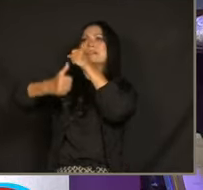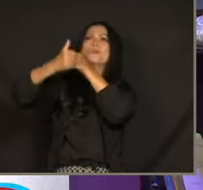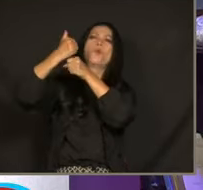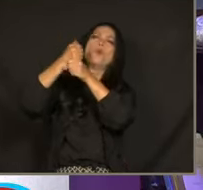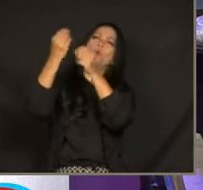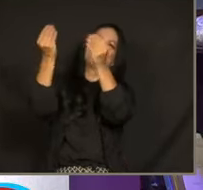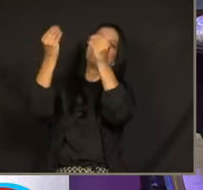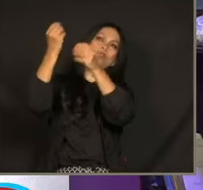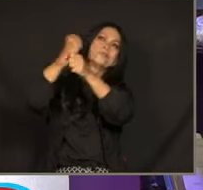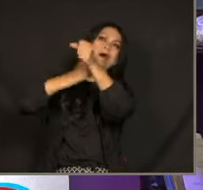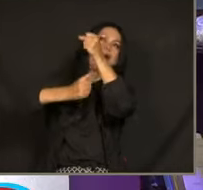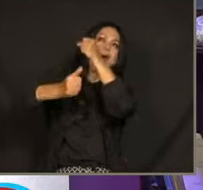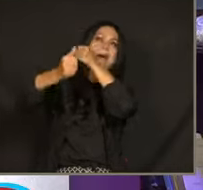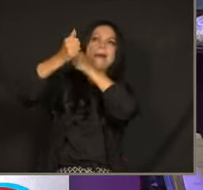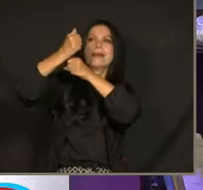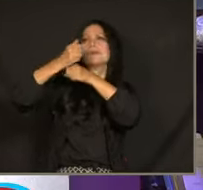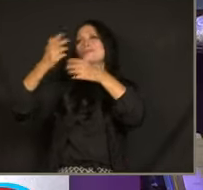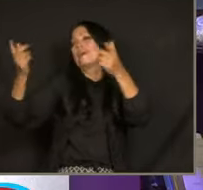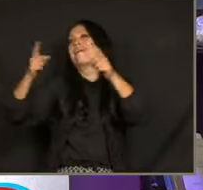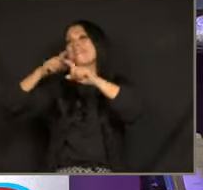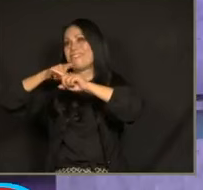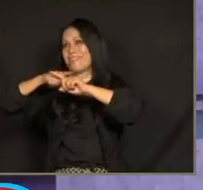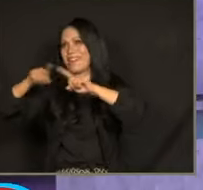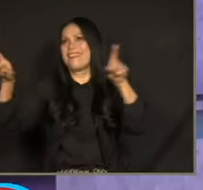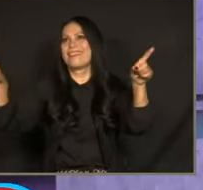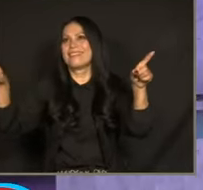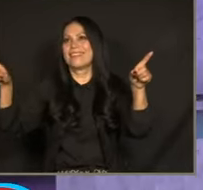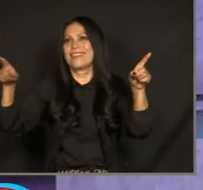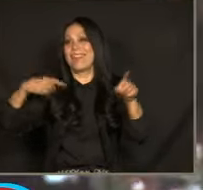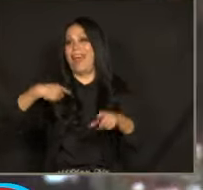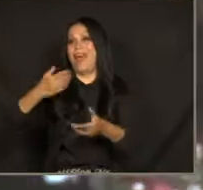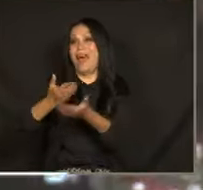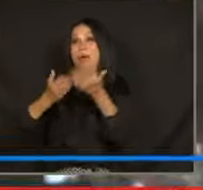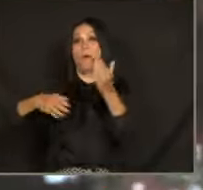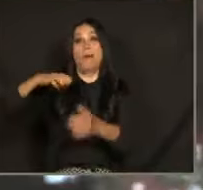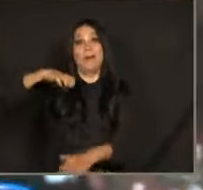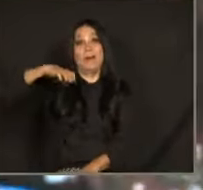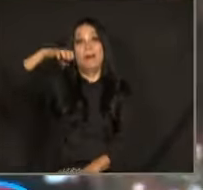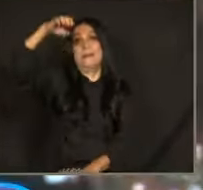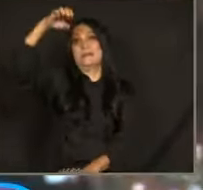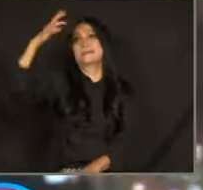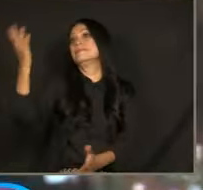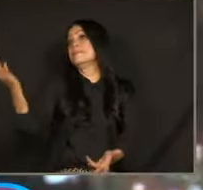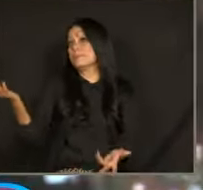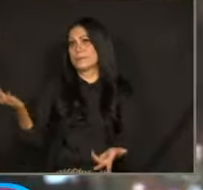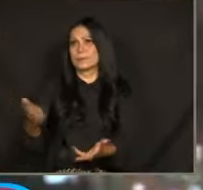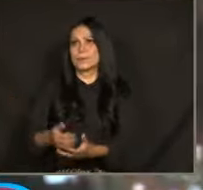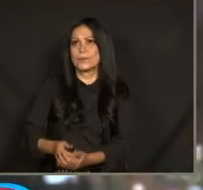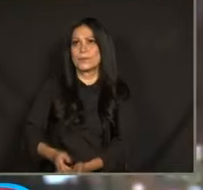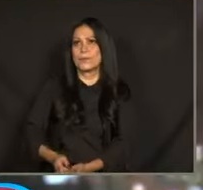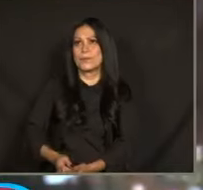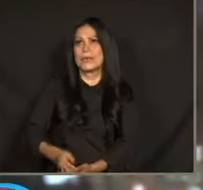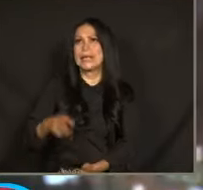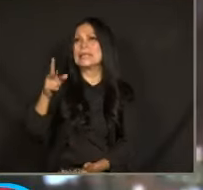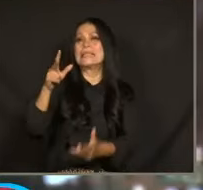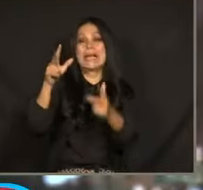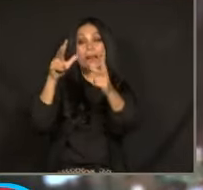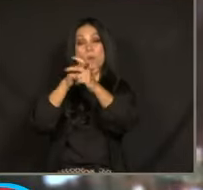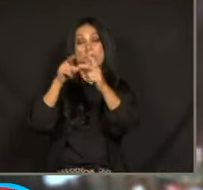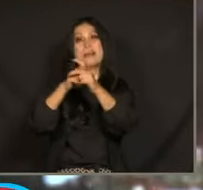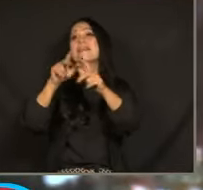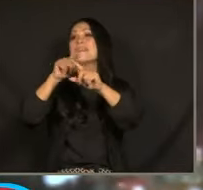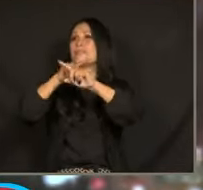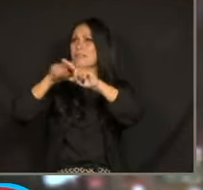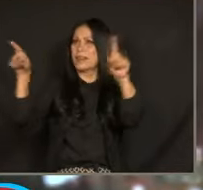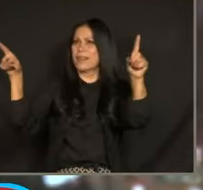o sea todos los gané O sea no me dejo cuenta la de Conan la de Conan pues es fueron dos pero ese fue lucha libre es diferente Pero